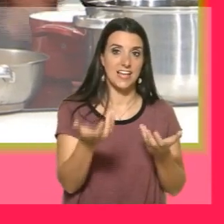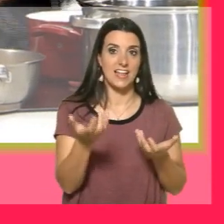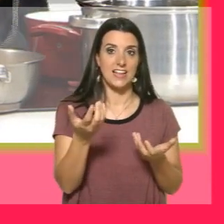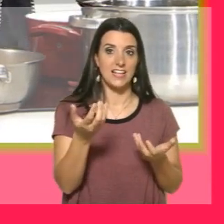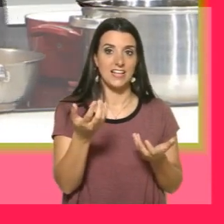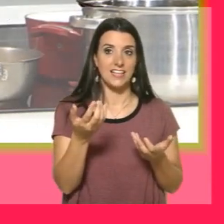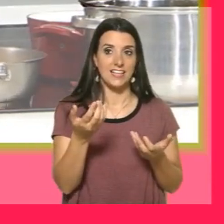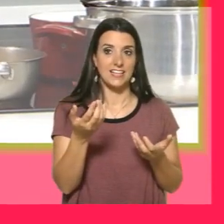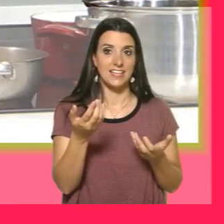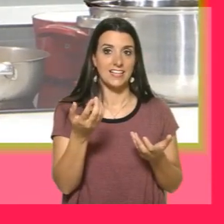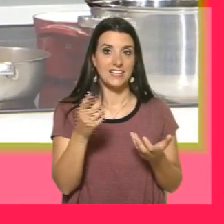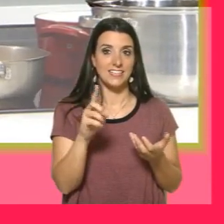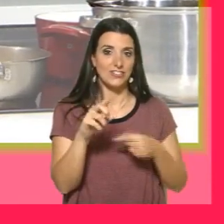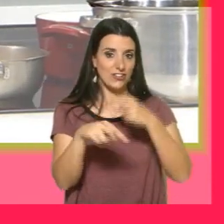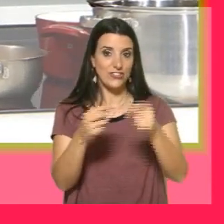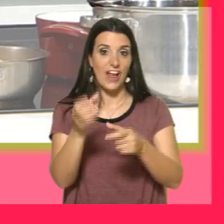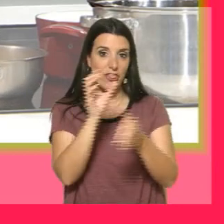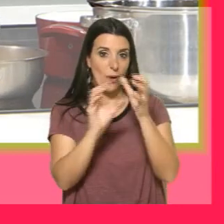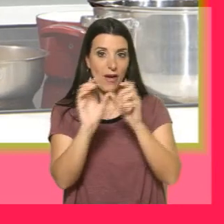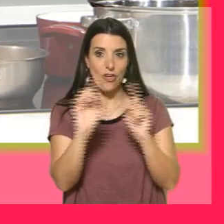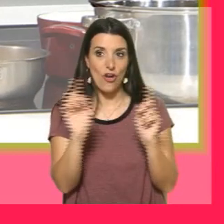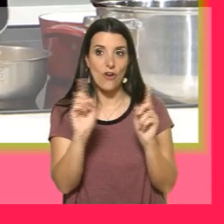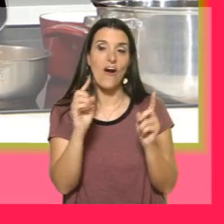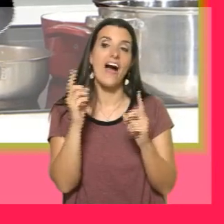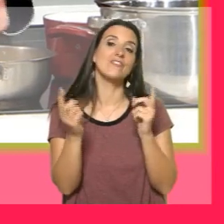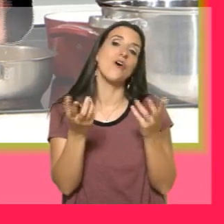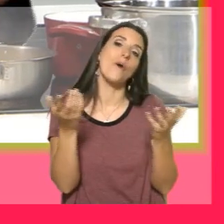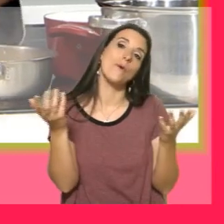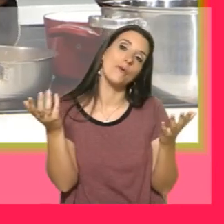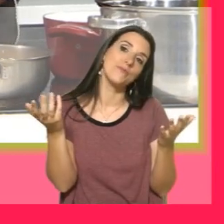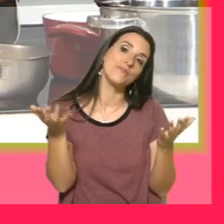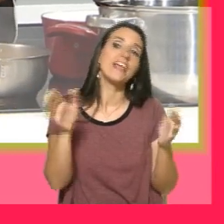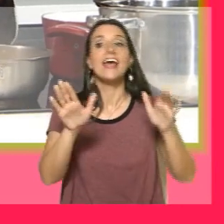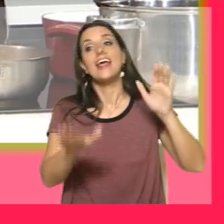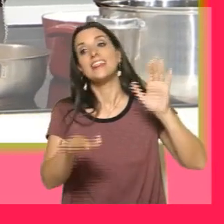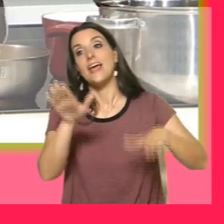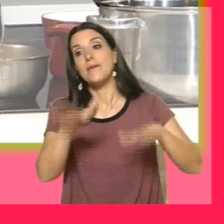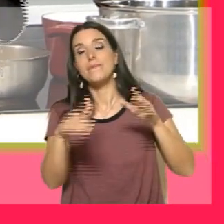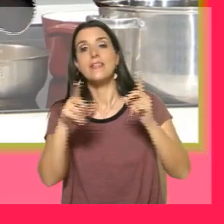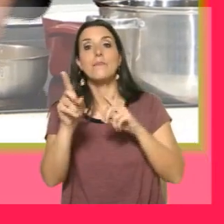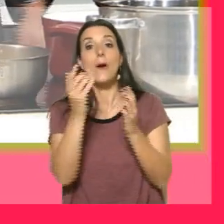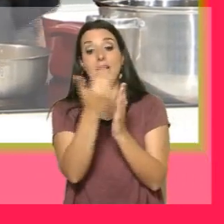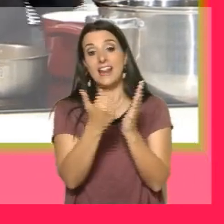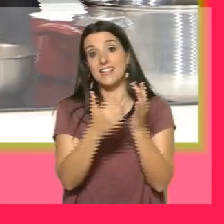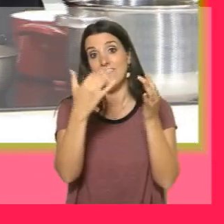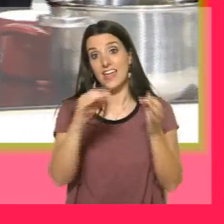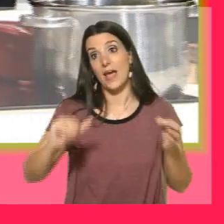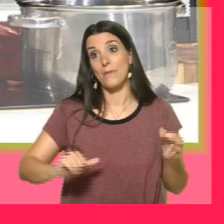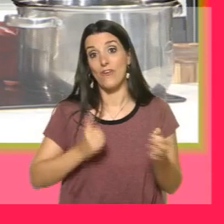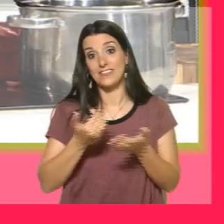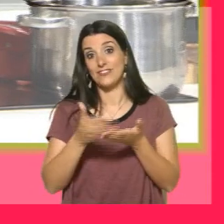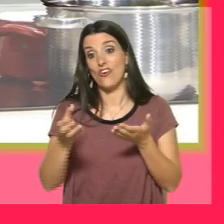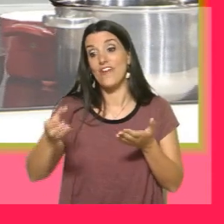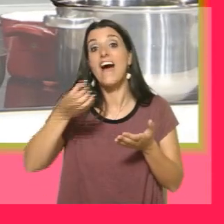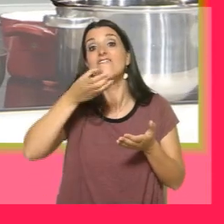mal. ¿Eh? ¿Usted sigue tomando o no? No, a veces como para tomar. Ah, no, depende, mal. Claro. Pero para una receta queda bien. Yo te estoy hablando un